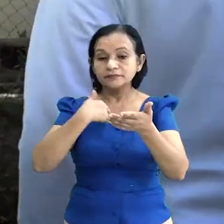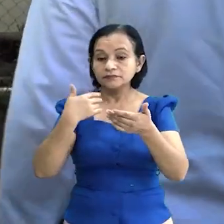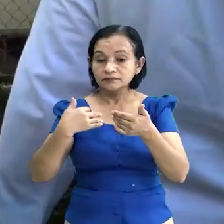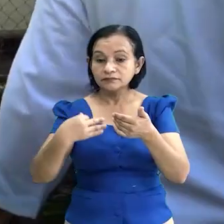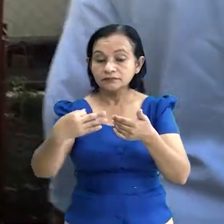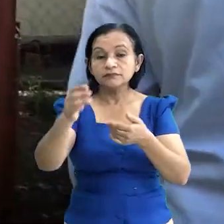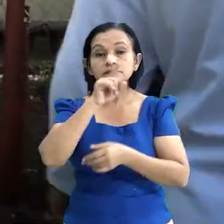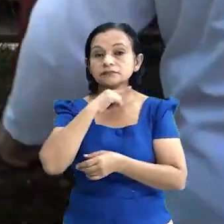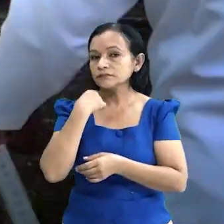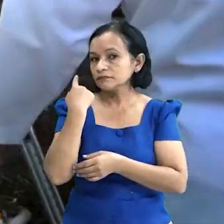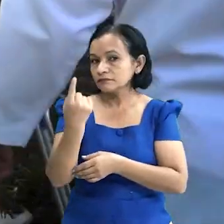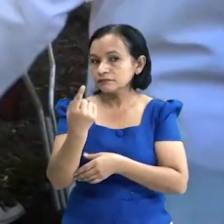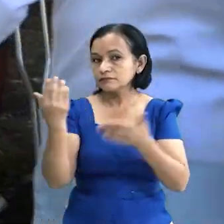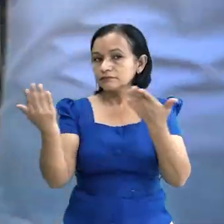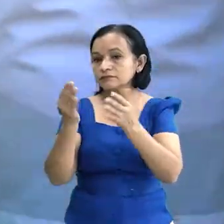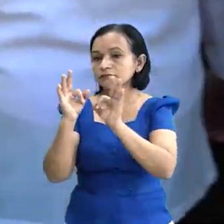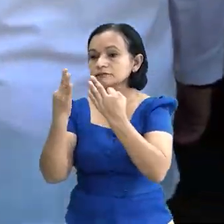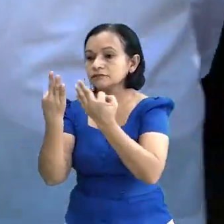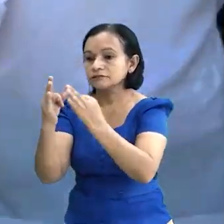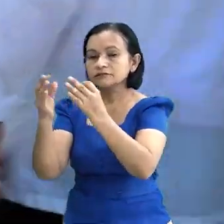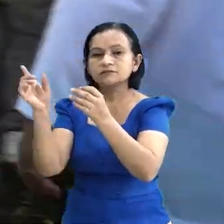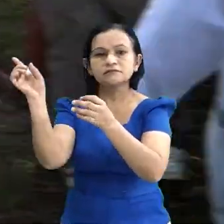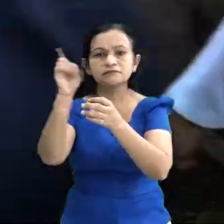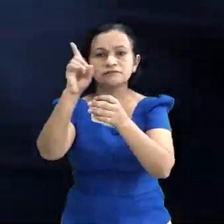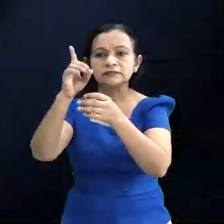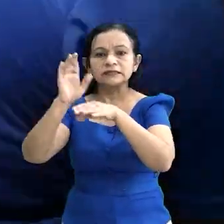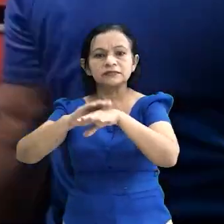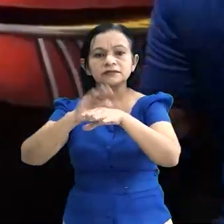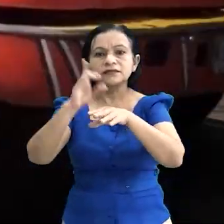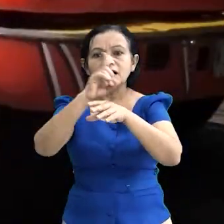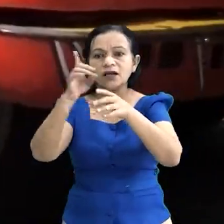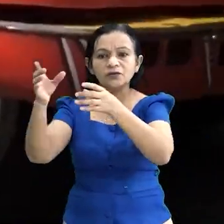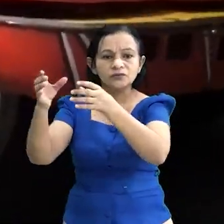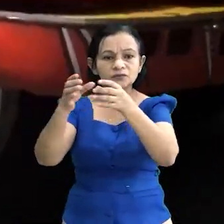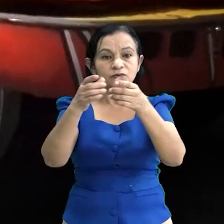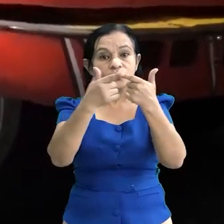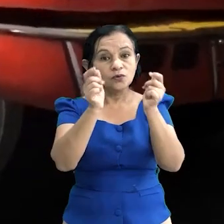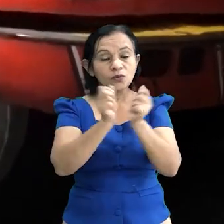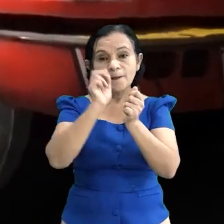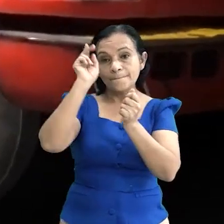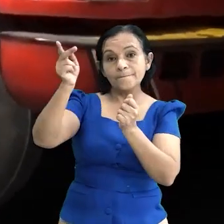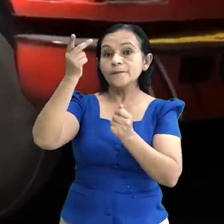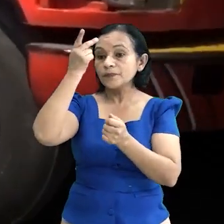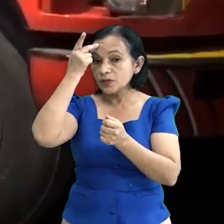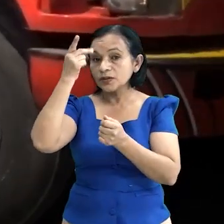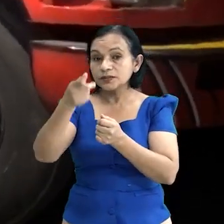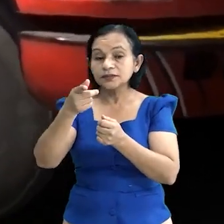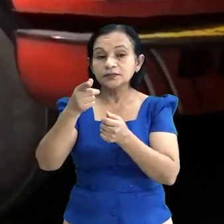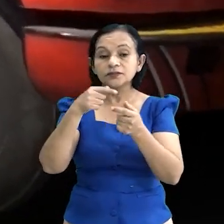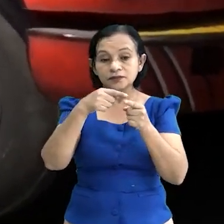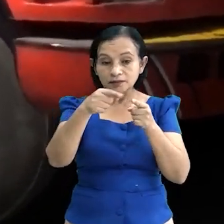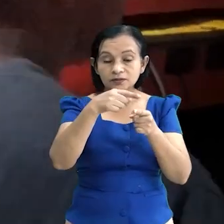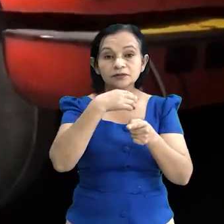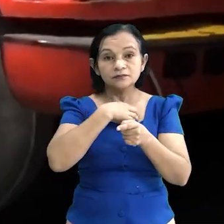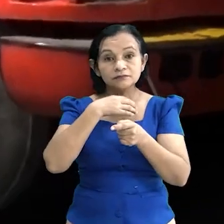que ya sea real, cómo salir la familia, a dónde a llamar, a dónde acudir. Teníamos un equipo político del